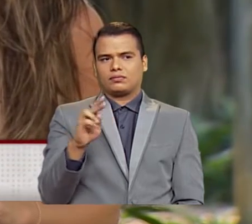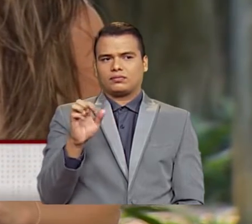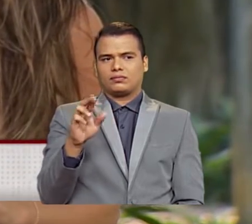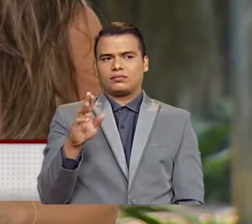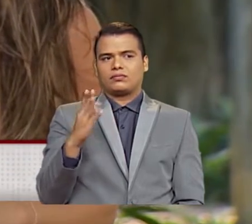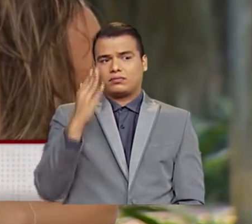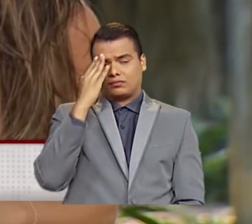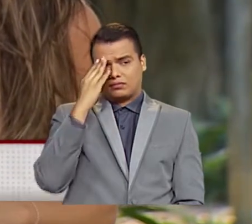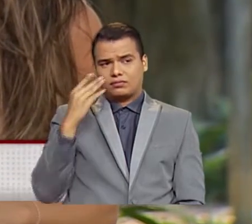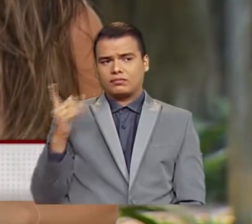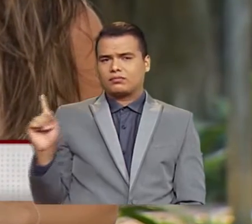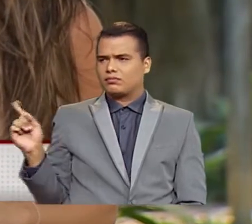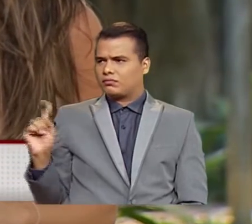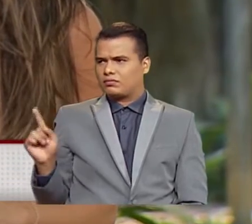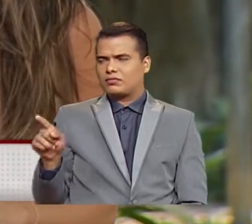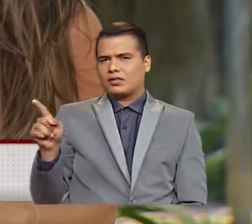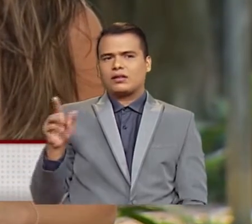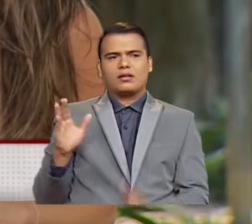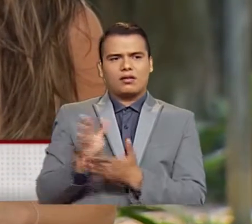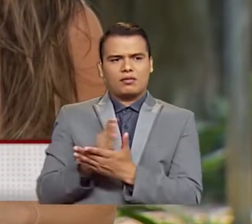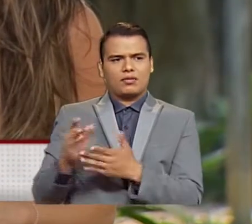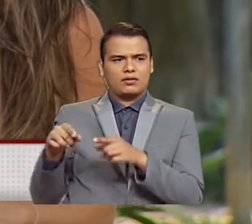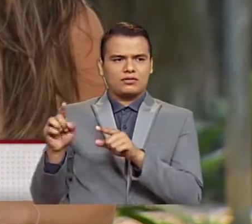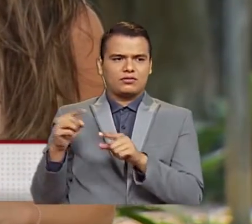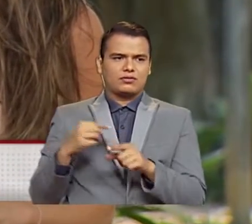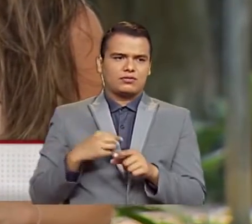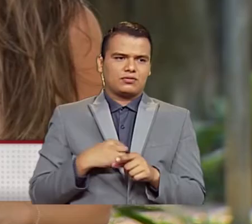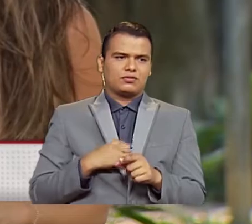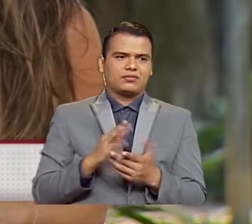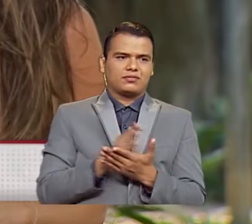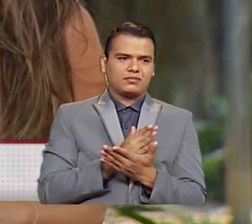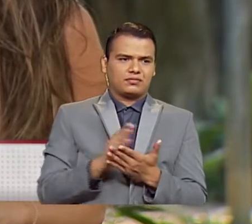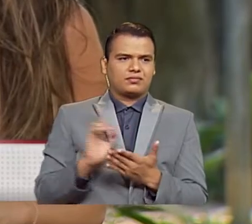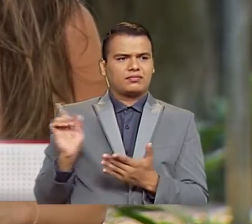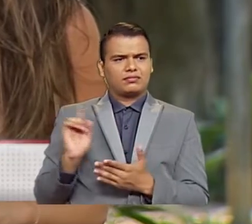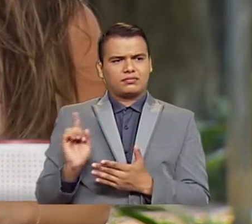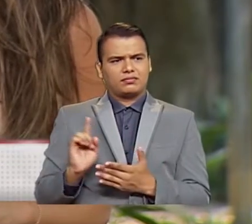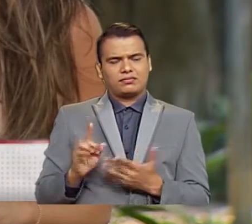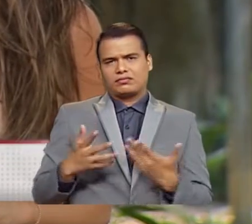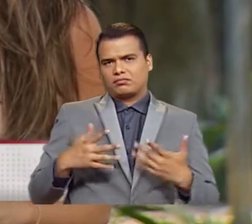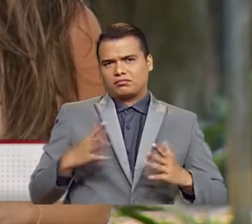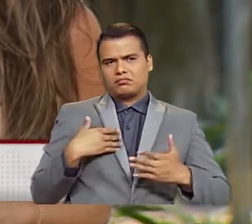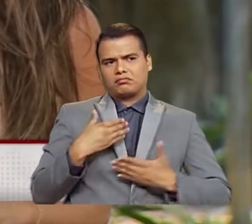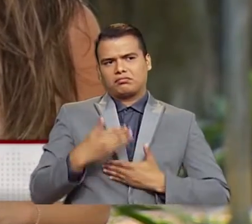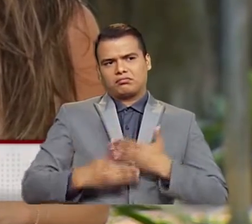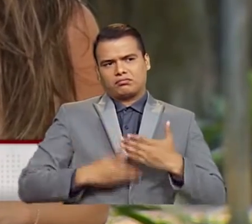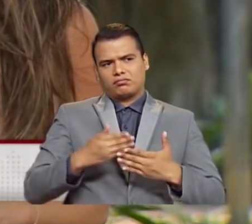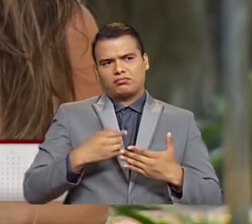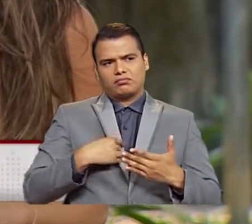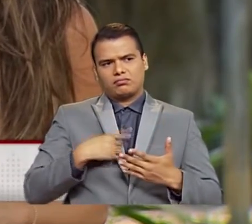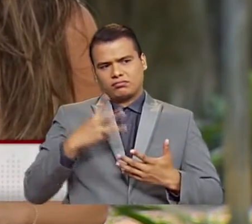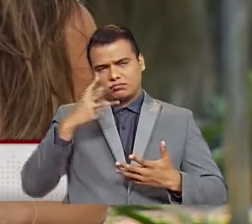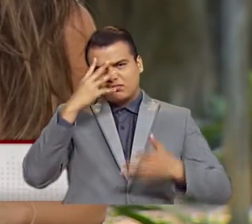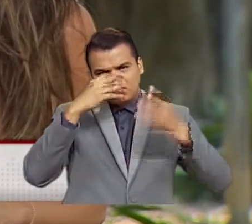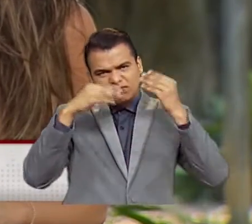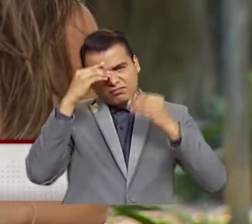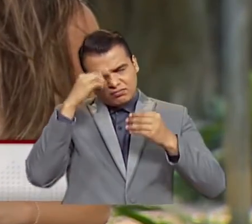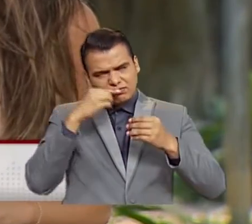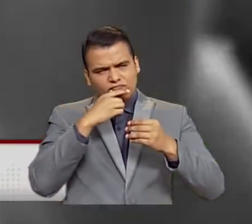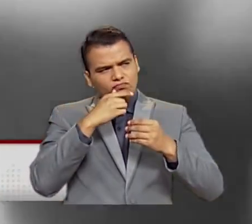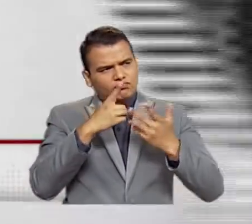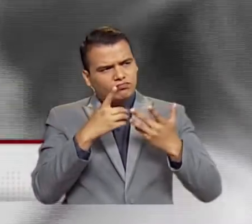años construyendo y haciendo su carrera musical. Yo obviamente también vengo en todo este aprender todos los días, en